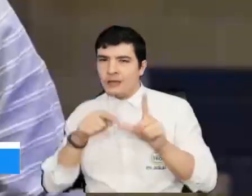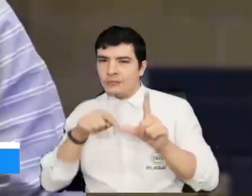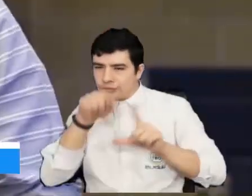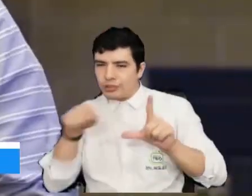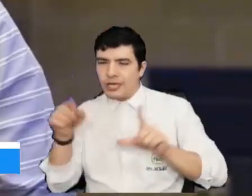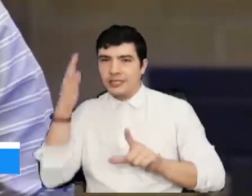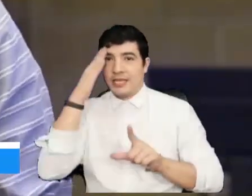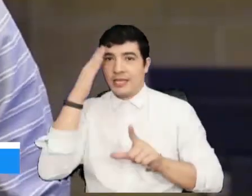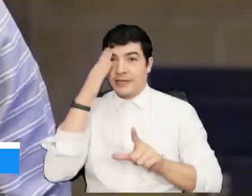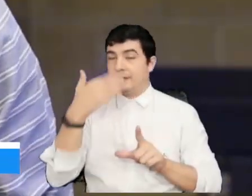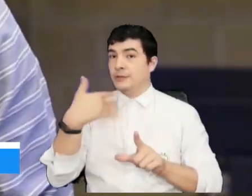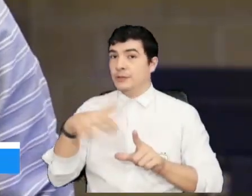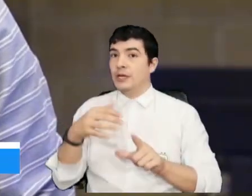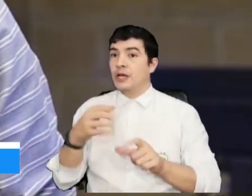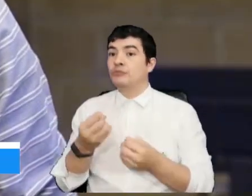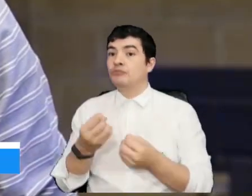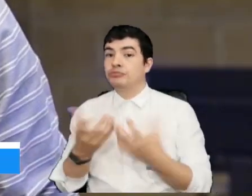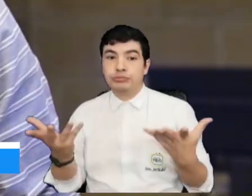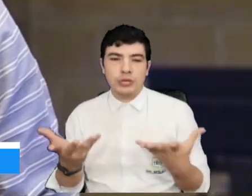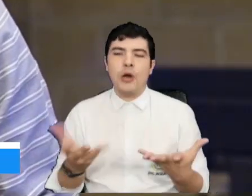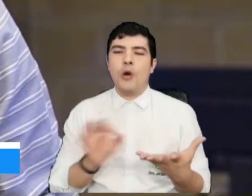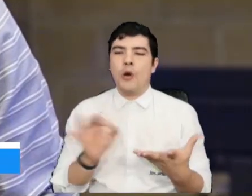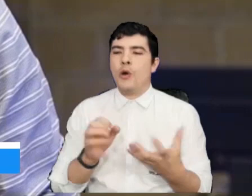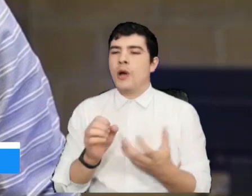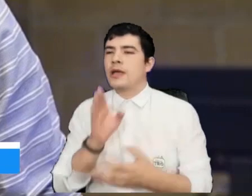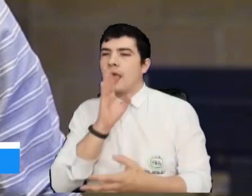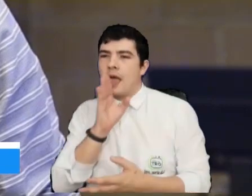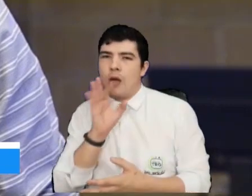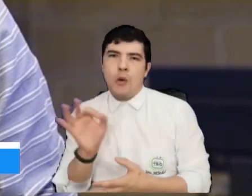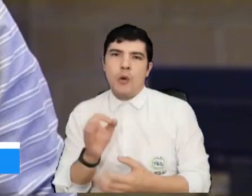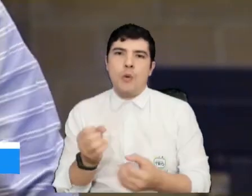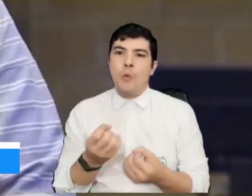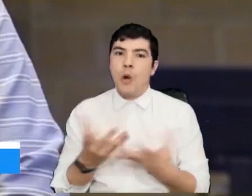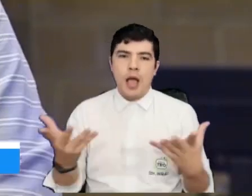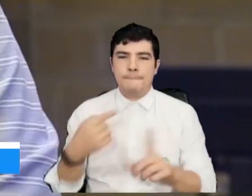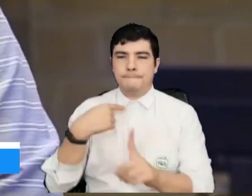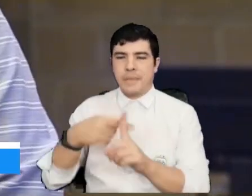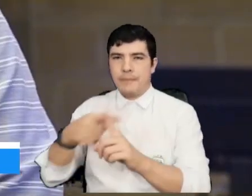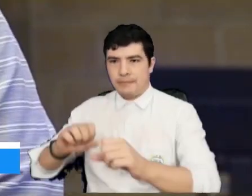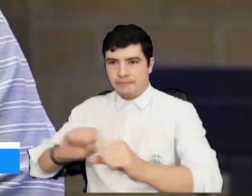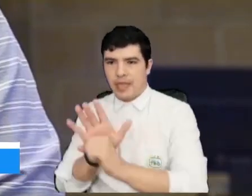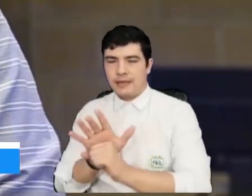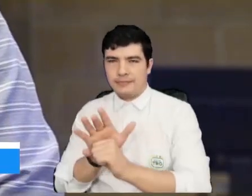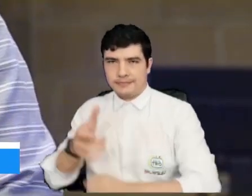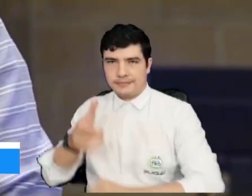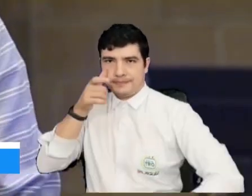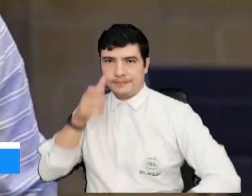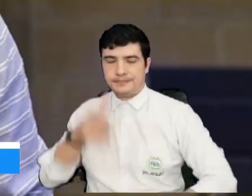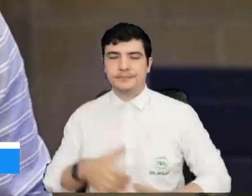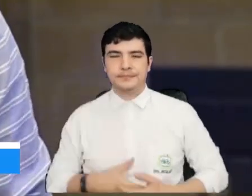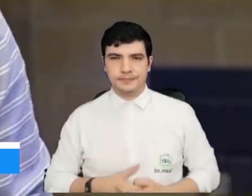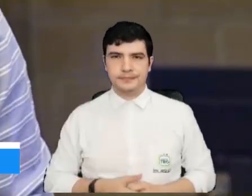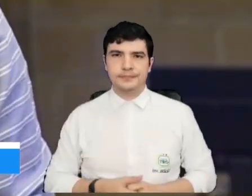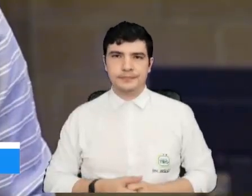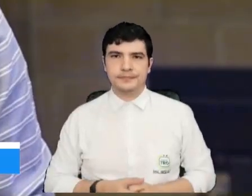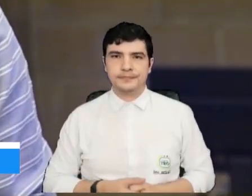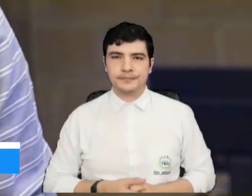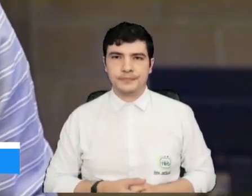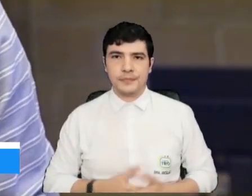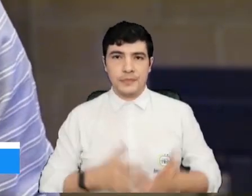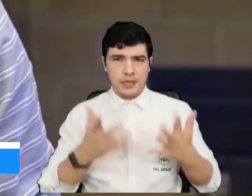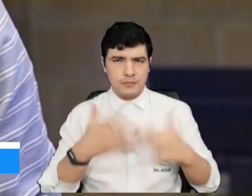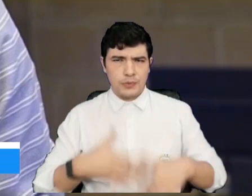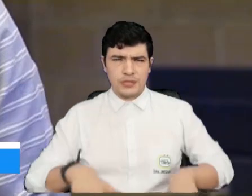COVID-19. Vamos a ser muy enfáticos desde la gerencia COVID, no solamente en la vigilancia de los protocolos